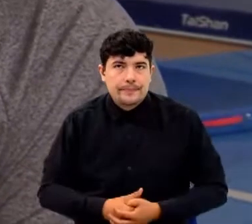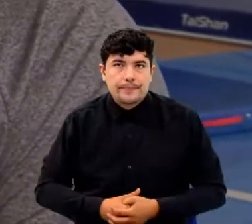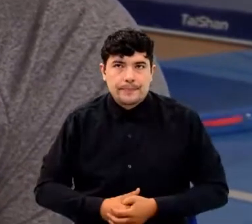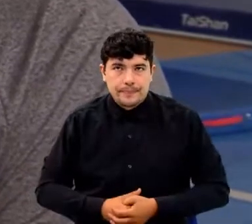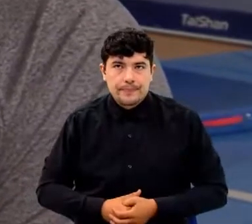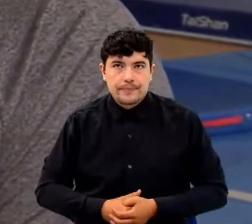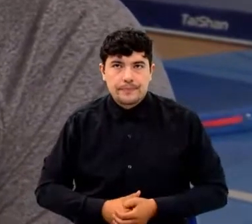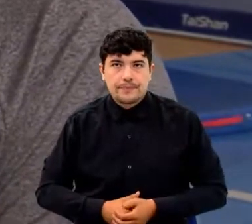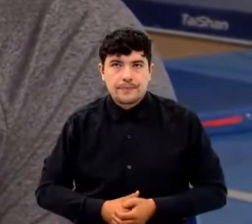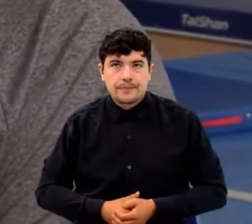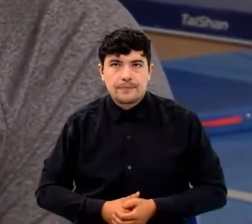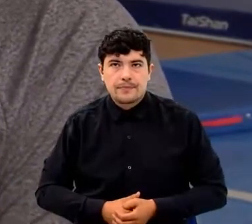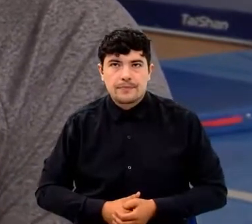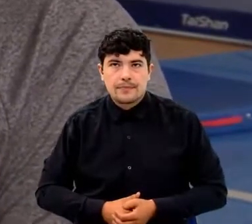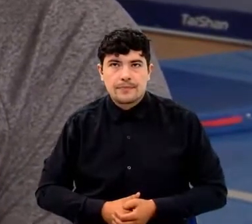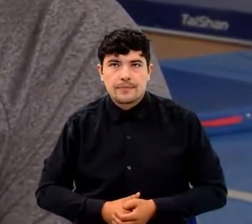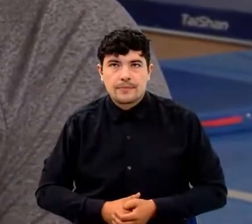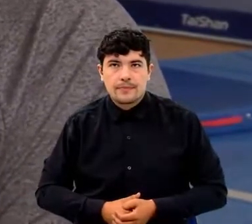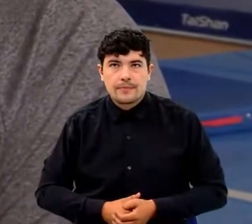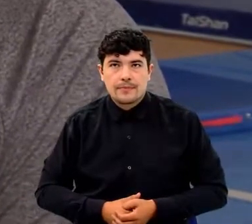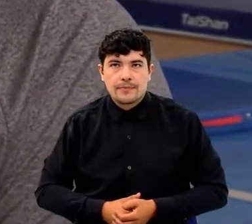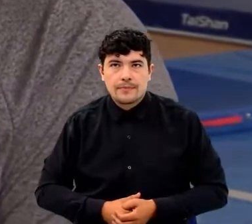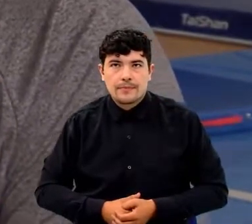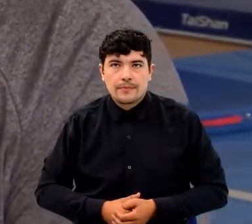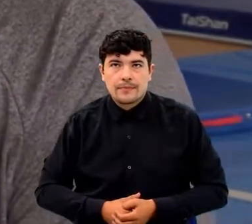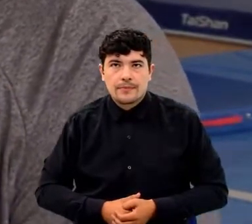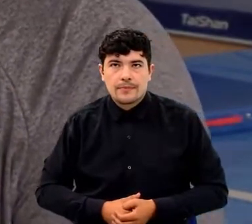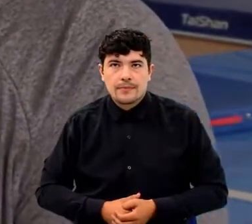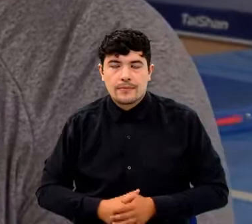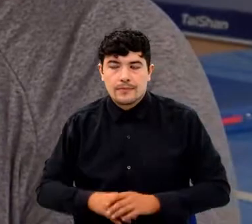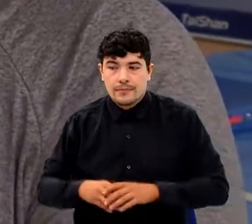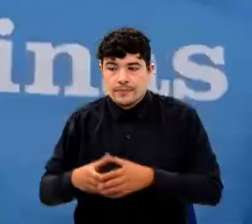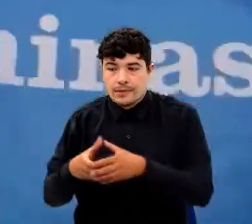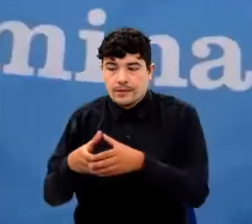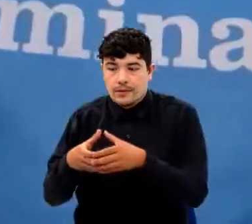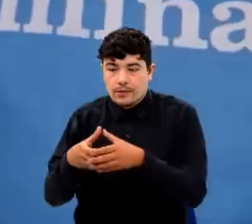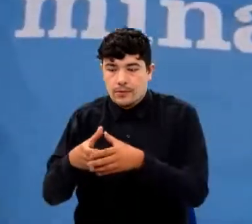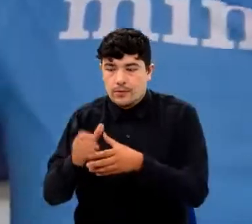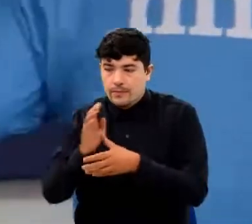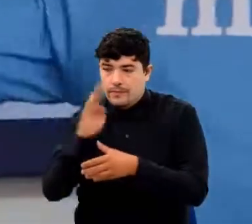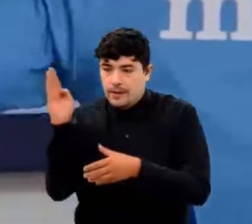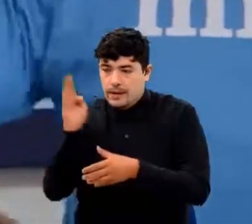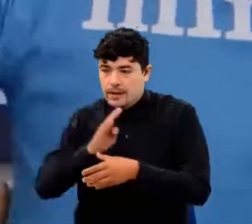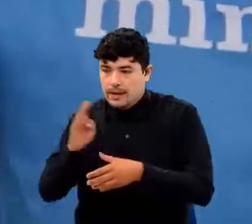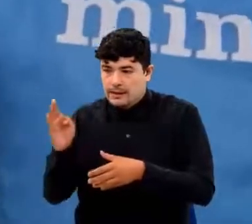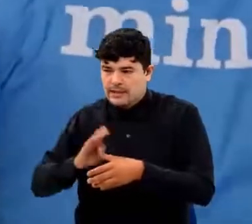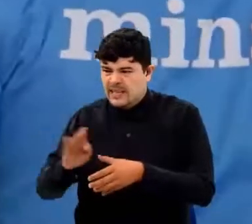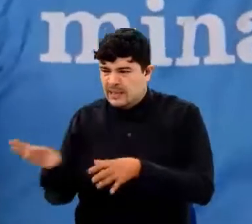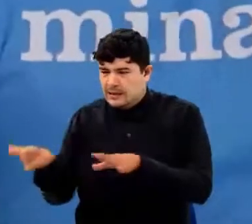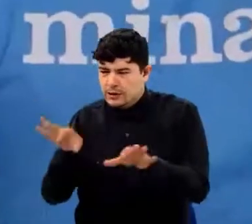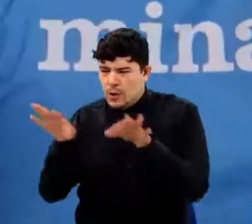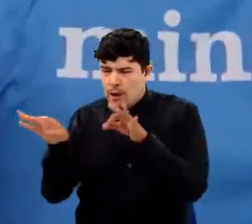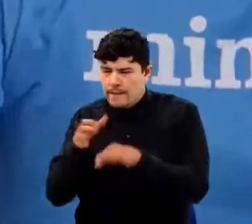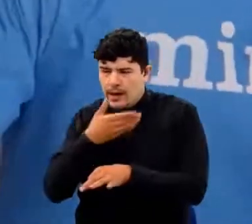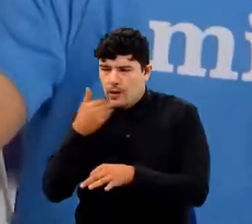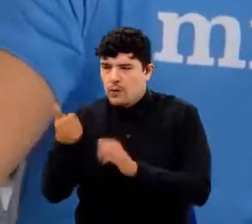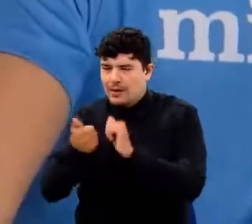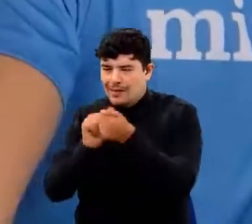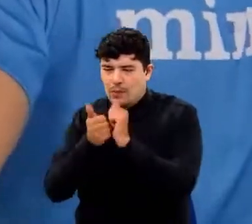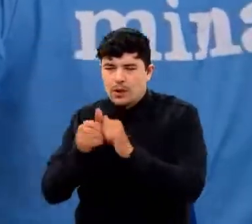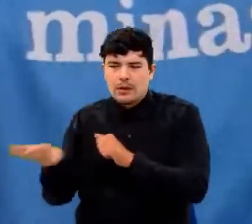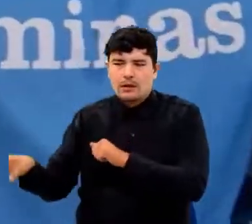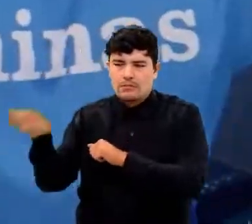Entonces, hace una selección en Brasil para que estén acá los mejores atletas del